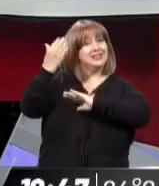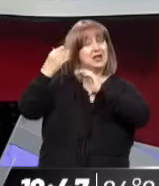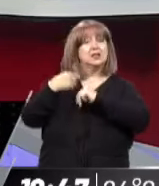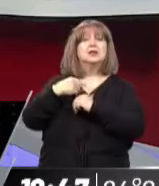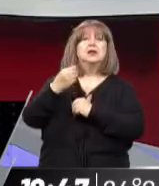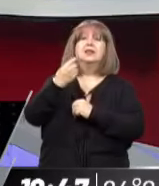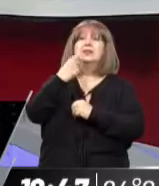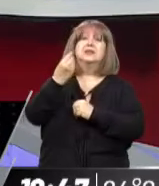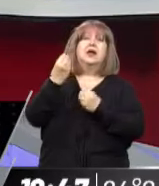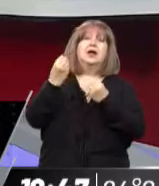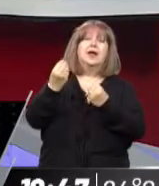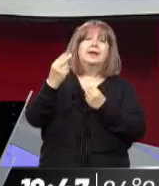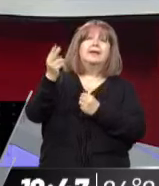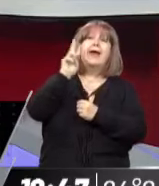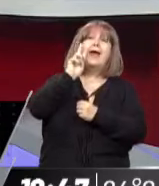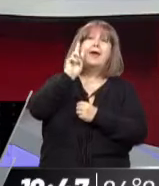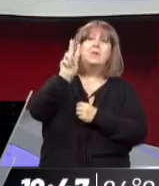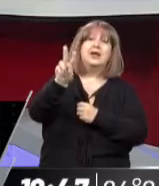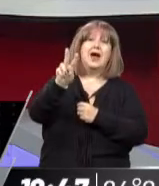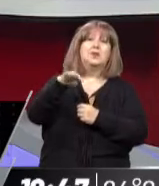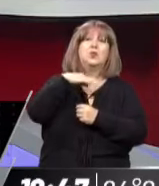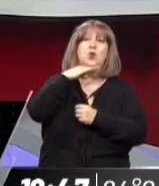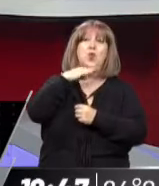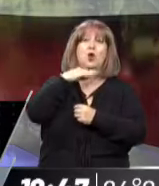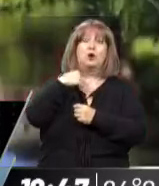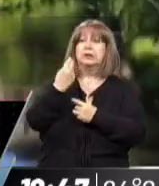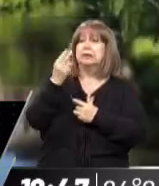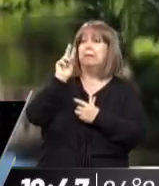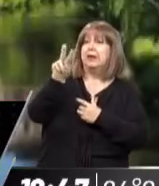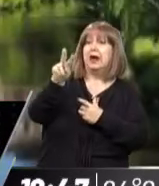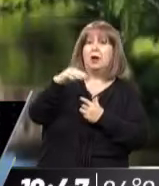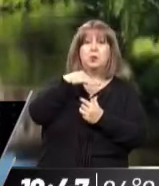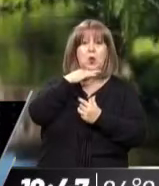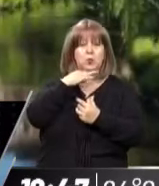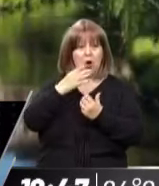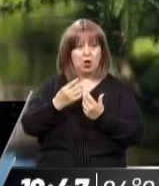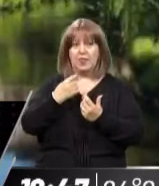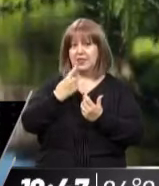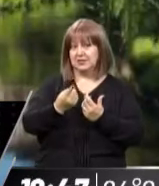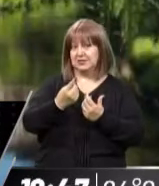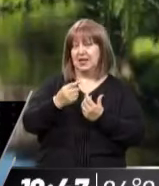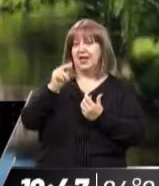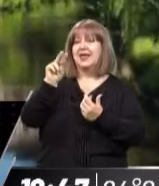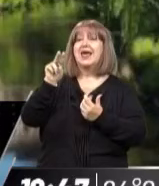acompañó de anda para allá vos Sí yo le puse no De hecho yo le puse heces